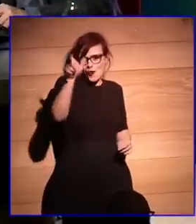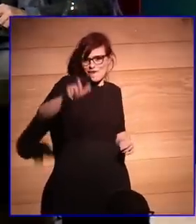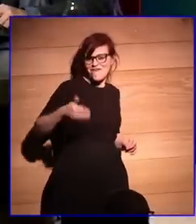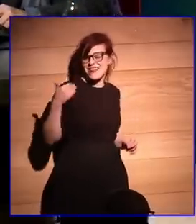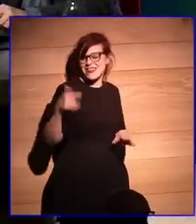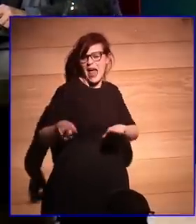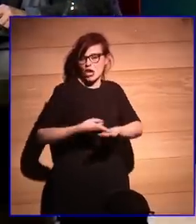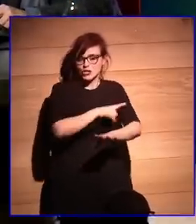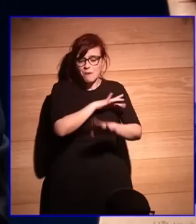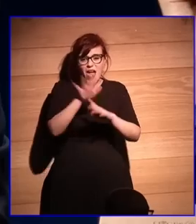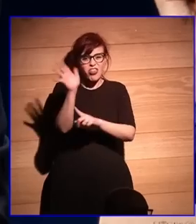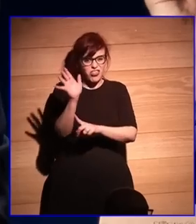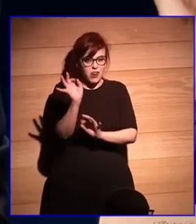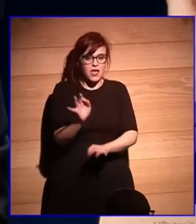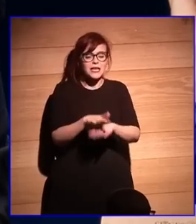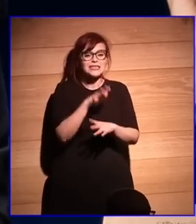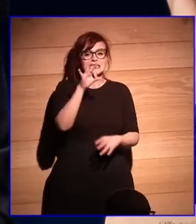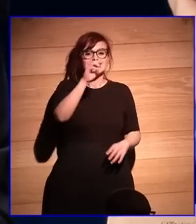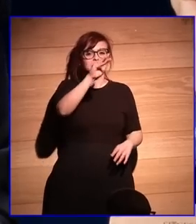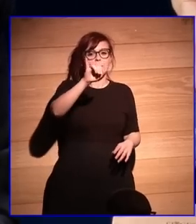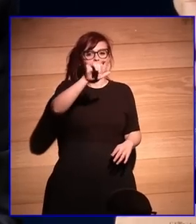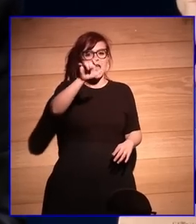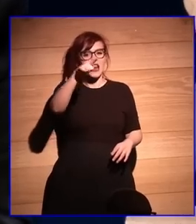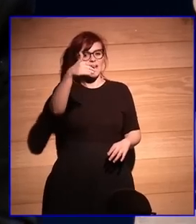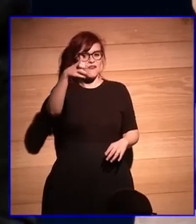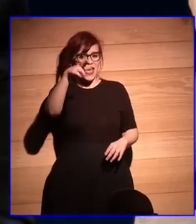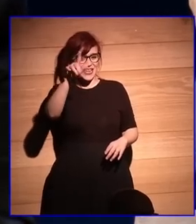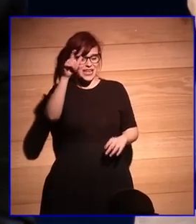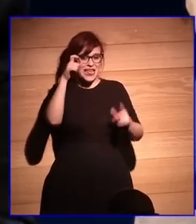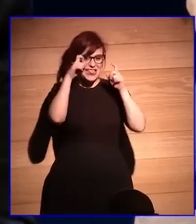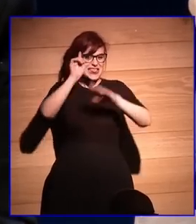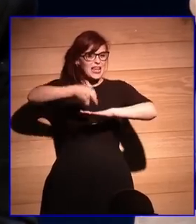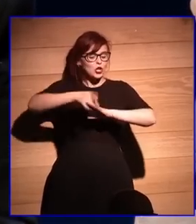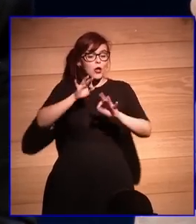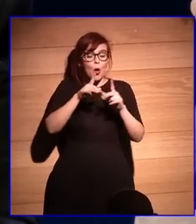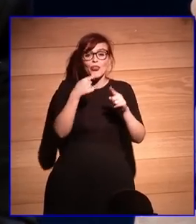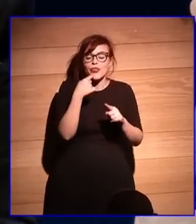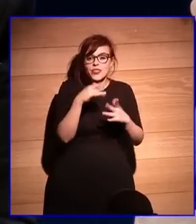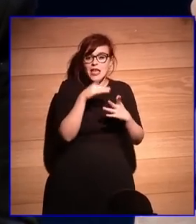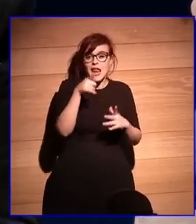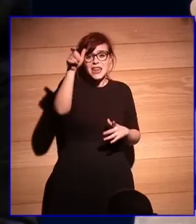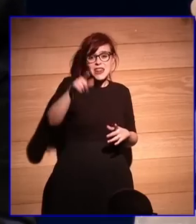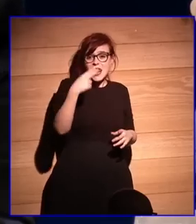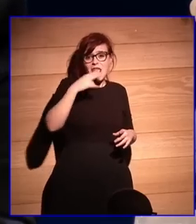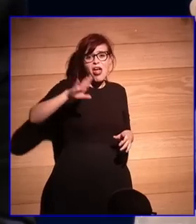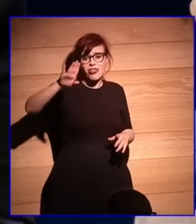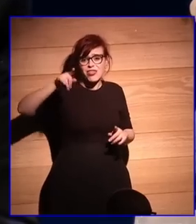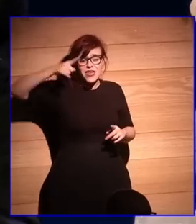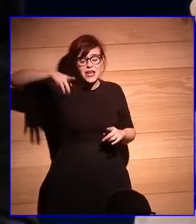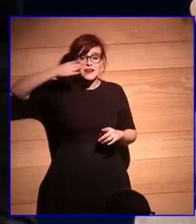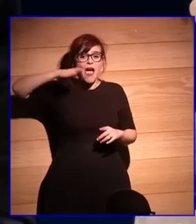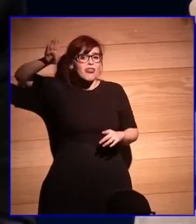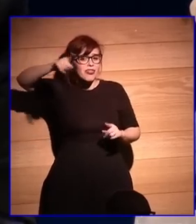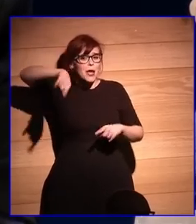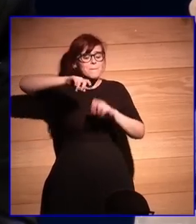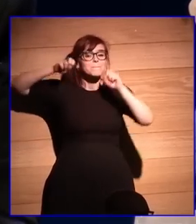villanos para el cine, ¿no? Yo recuerdo incluso que Steven Spielberg decía... Después de los nazis no ha habido mejores villanos, claro, en el cine, es que y tal. El